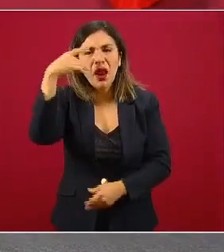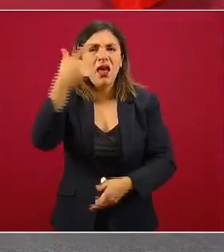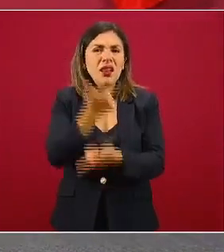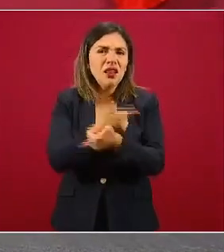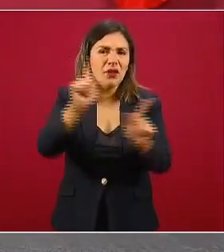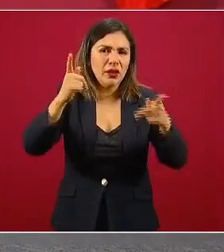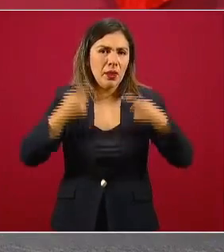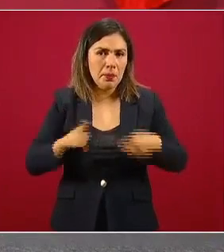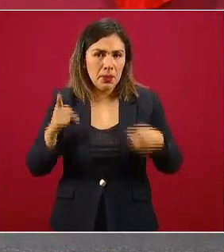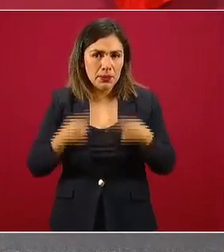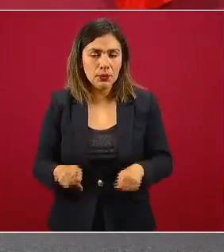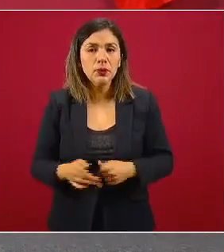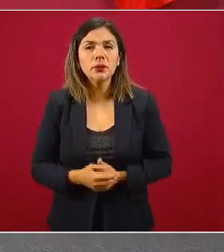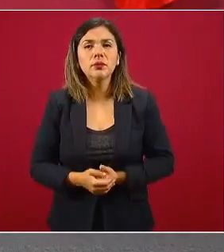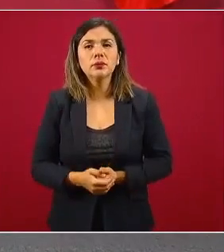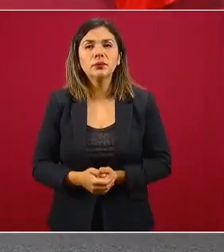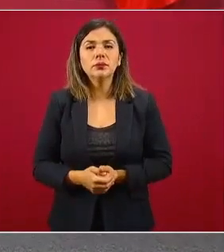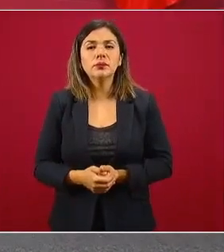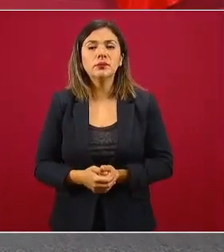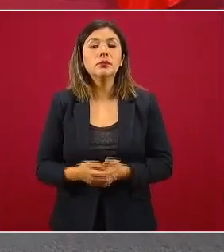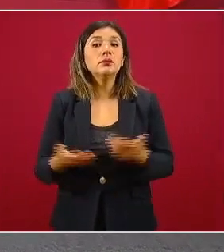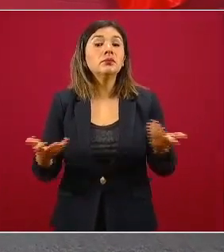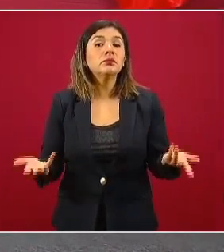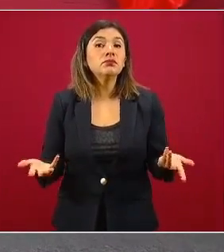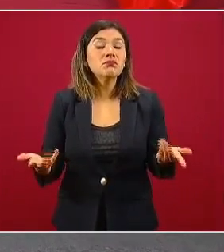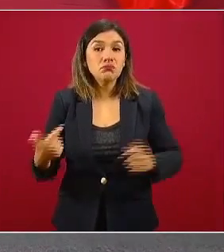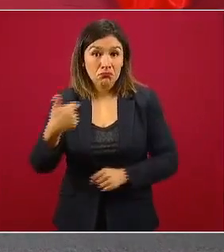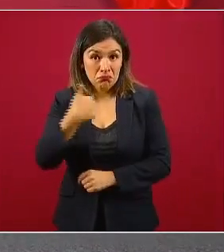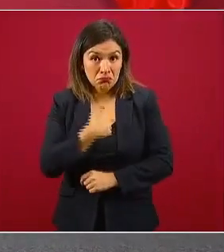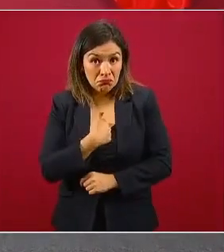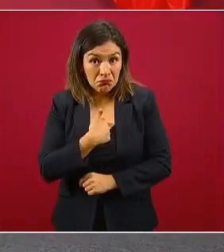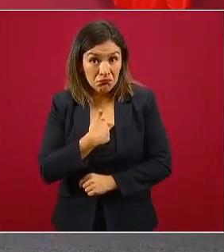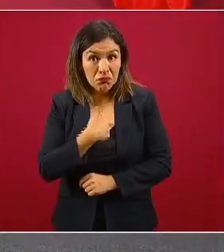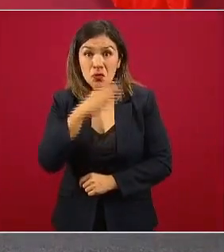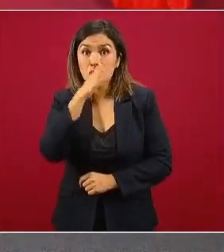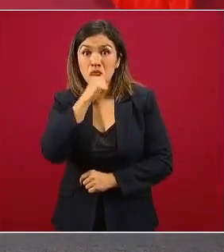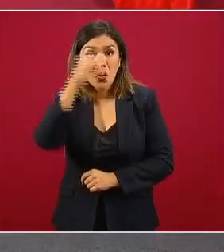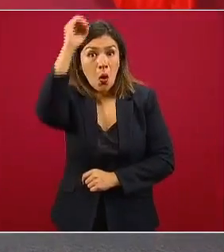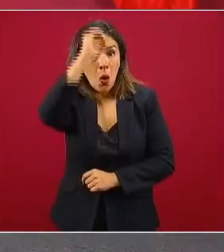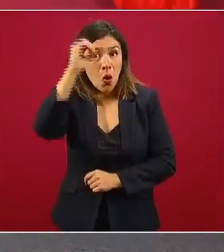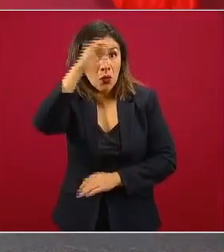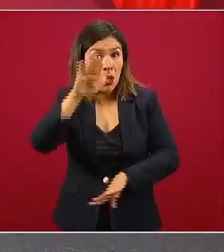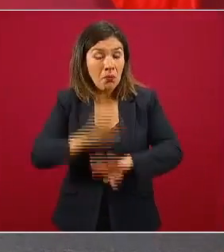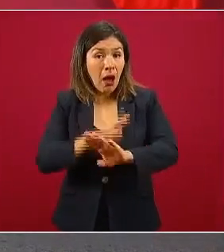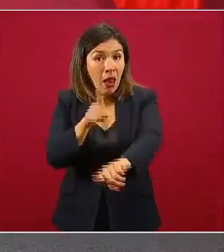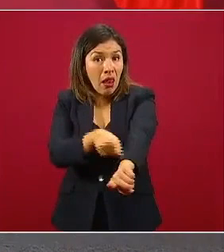libertades. No puedo opinar más